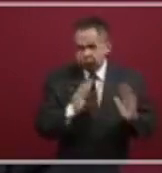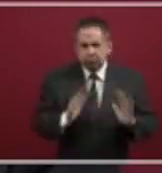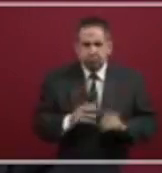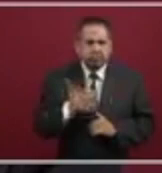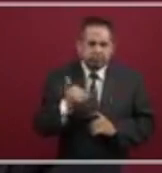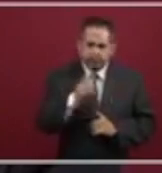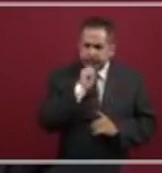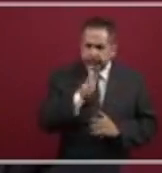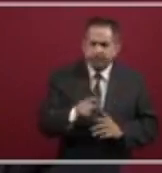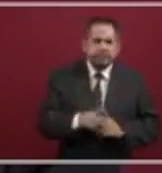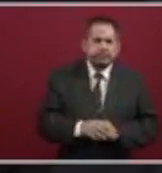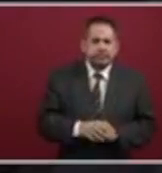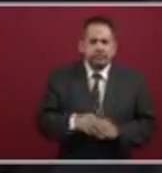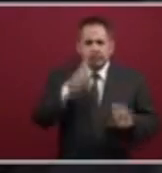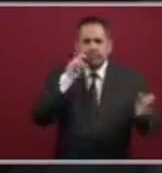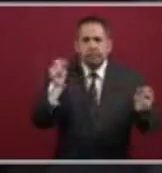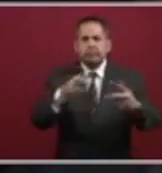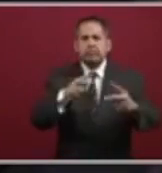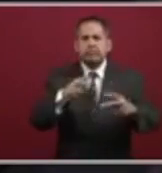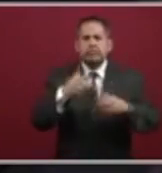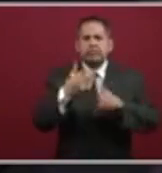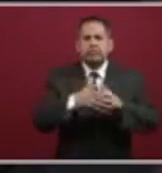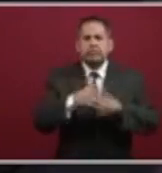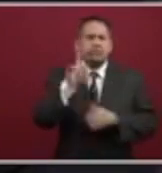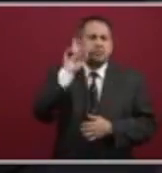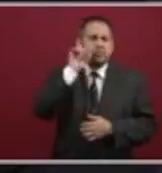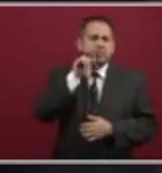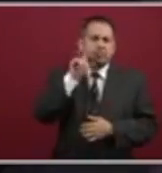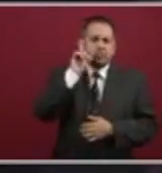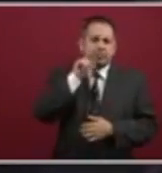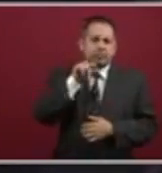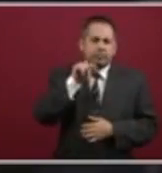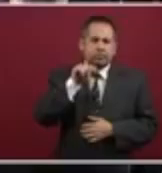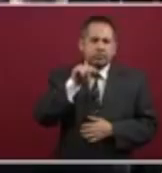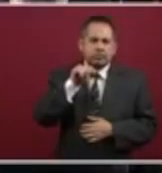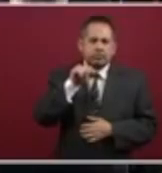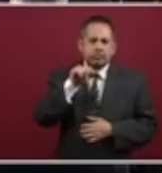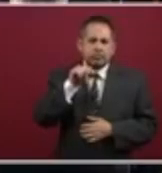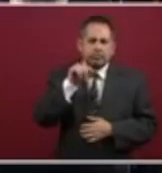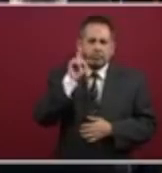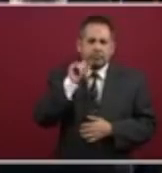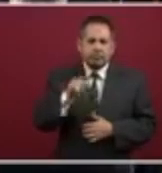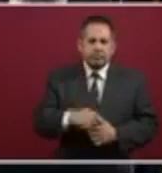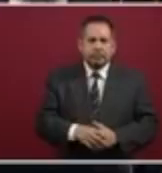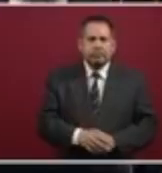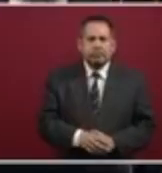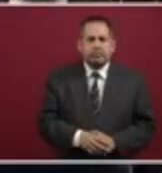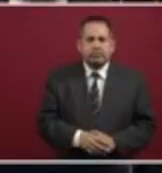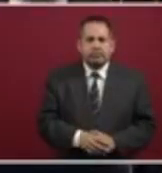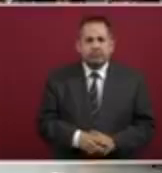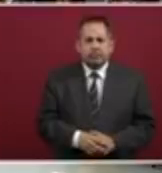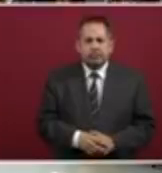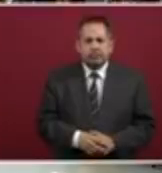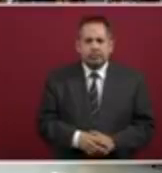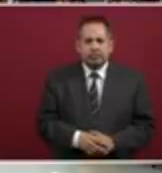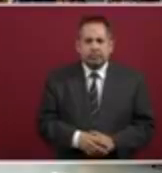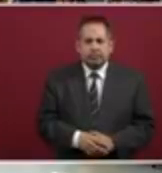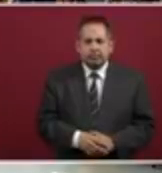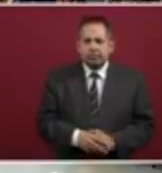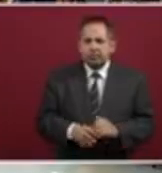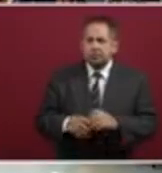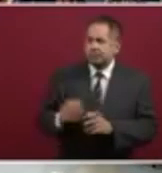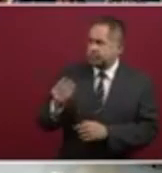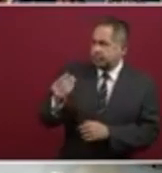Y nos vemos mañana. Las escuelas, por ejemplo, aprovechando que está el secretario, ¿cuál